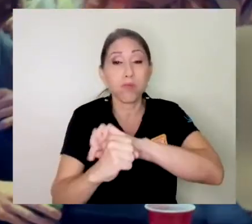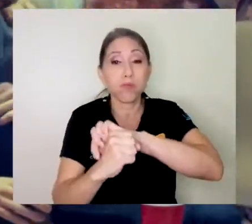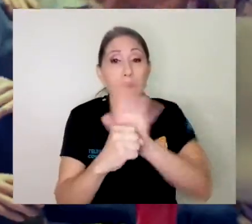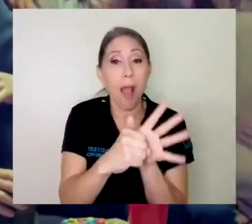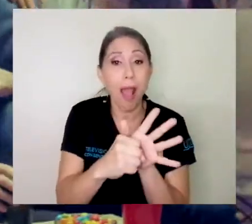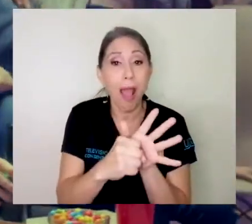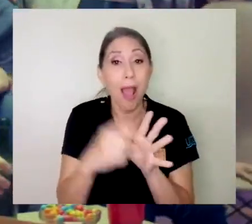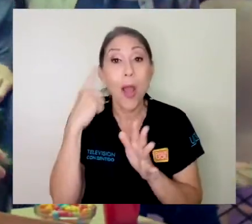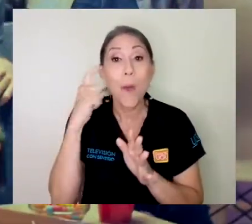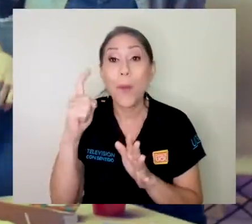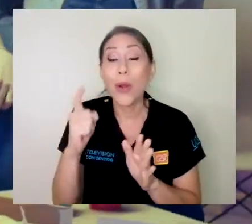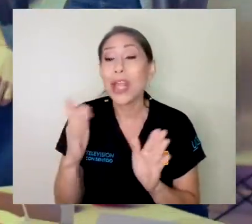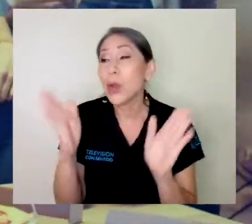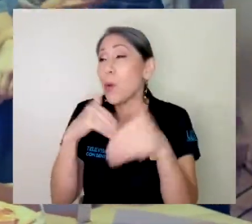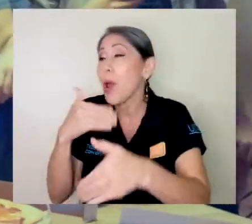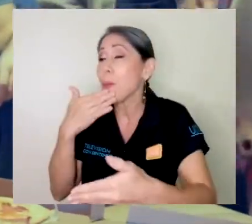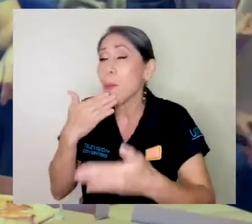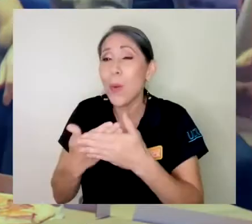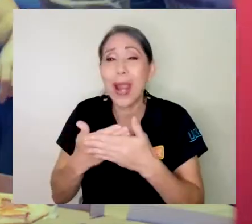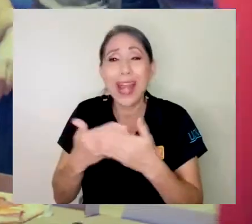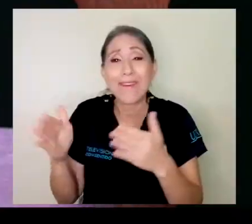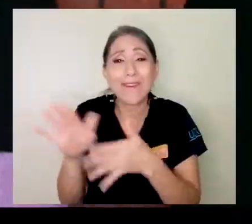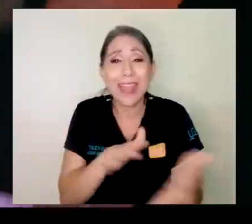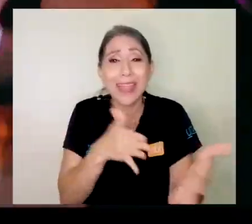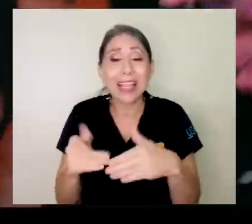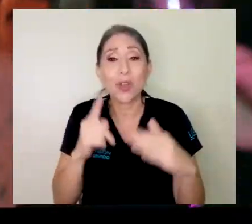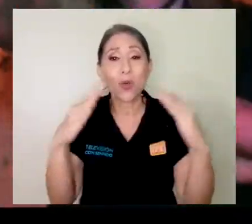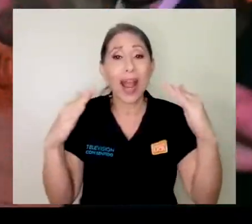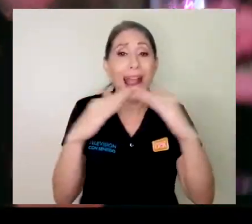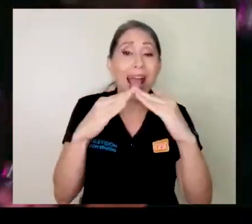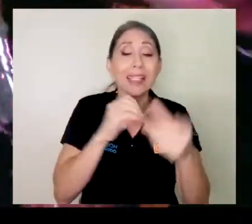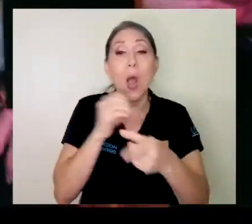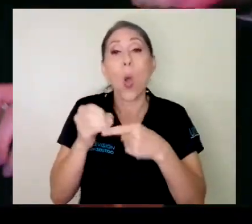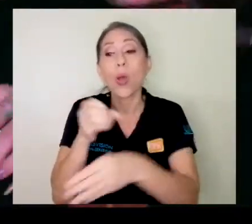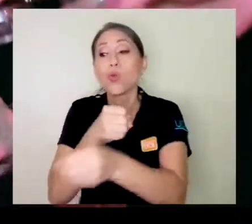COVID-19 por la mala ventilación que hay en una casa o salón.